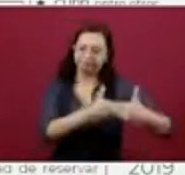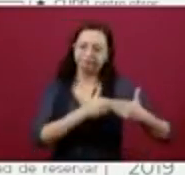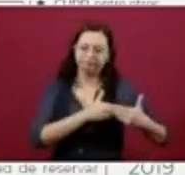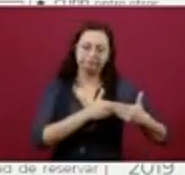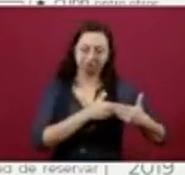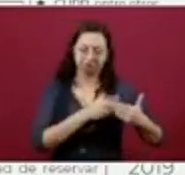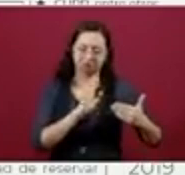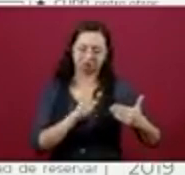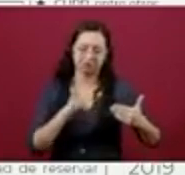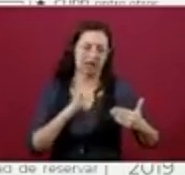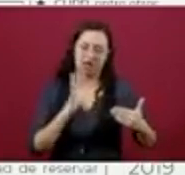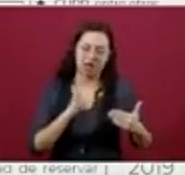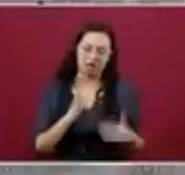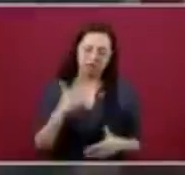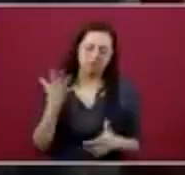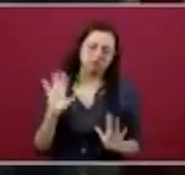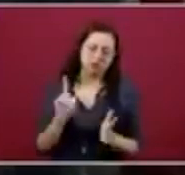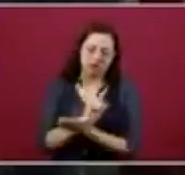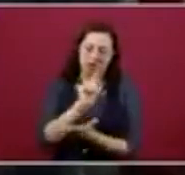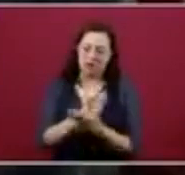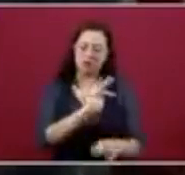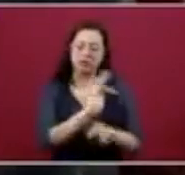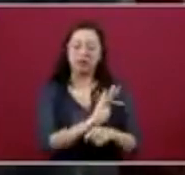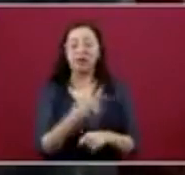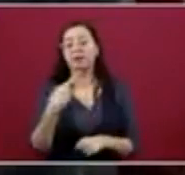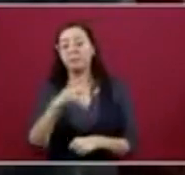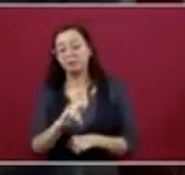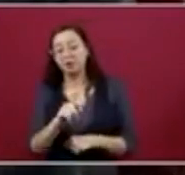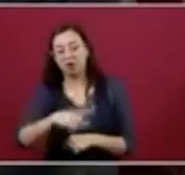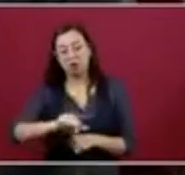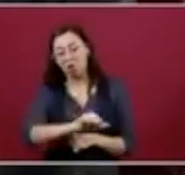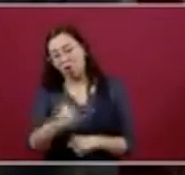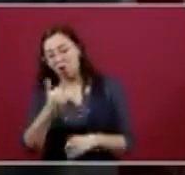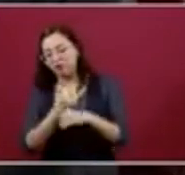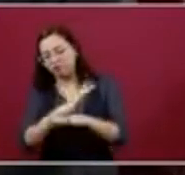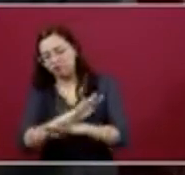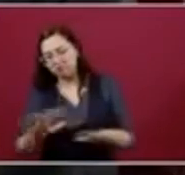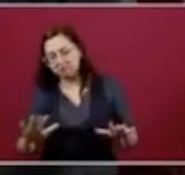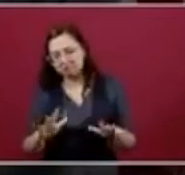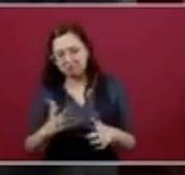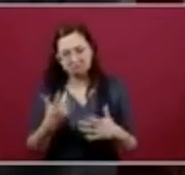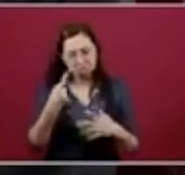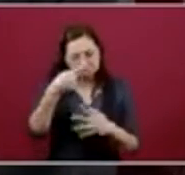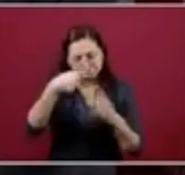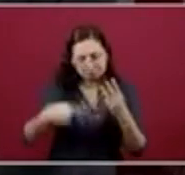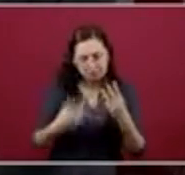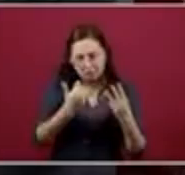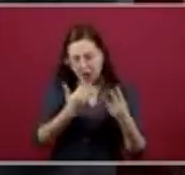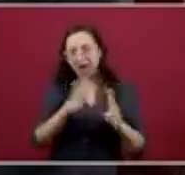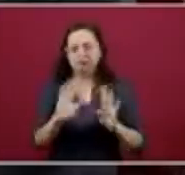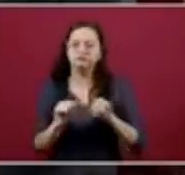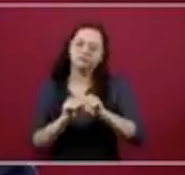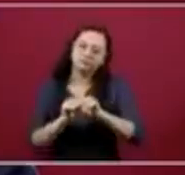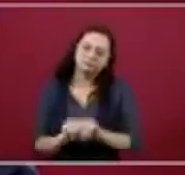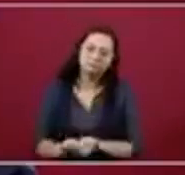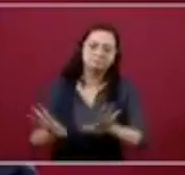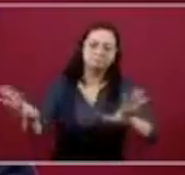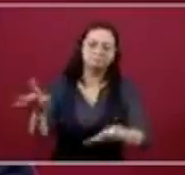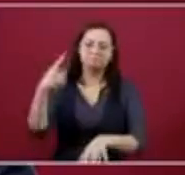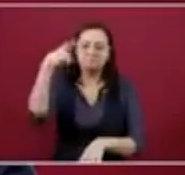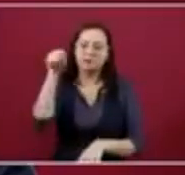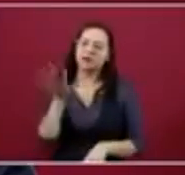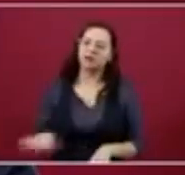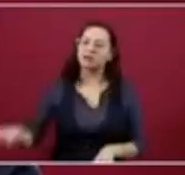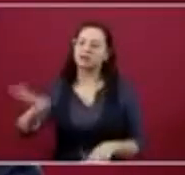Pero la instrucción y la intención es máxima publicidad, poniendo por delante el interés público